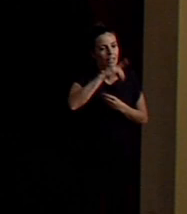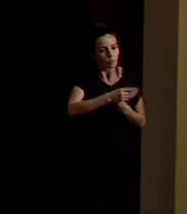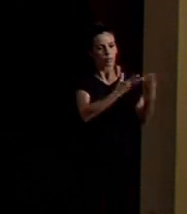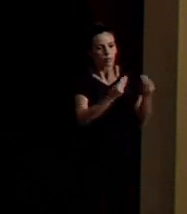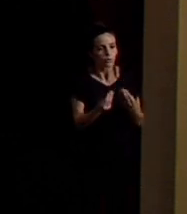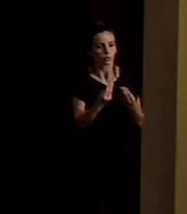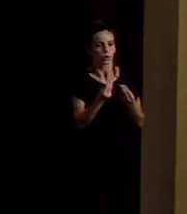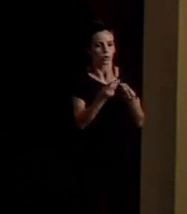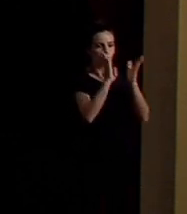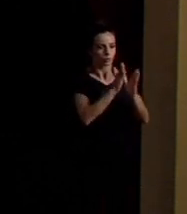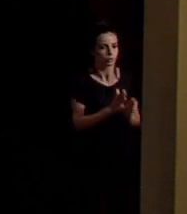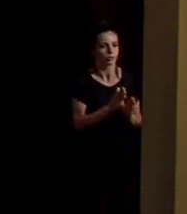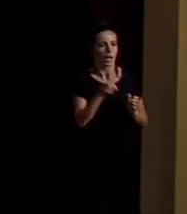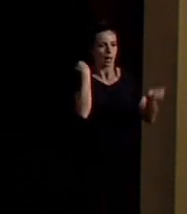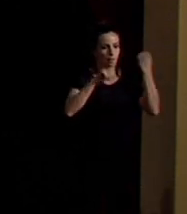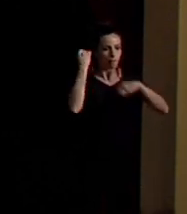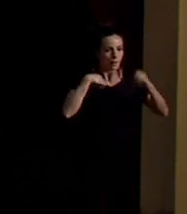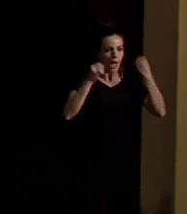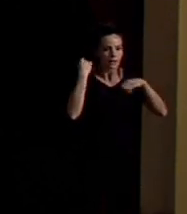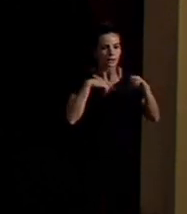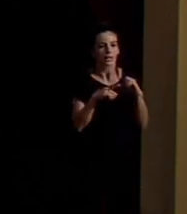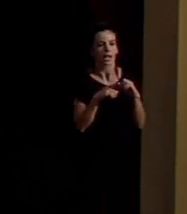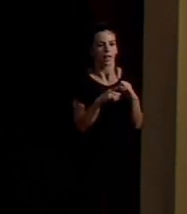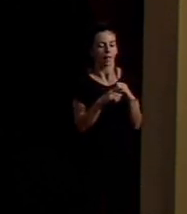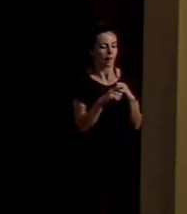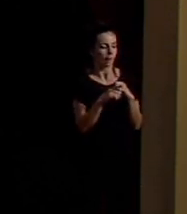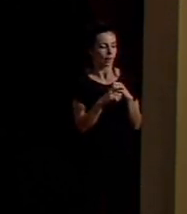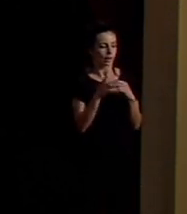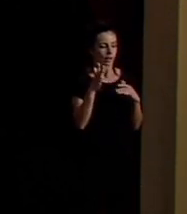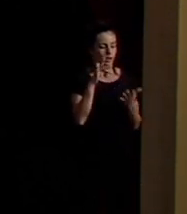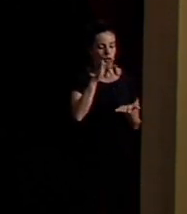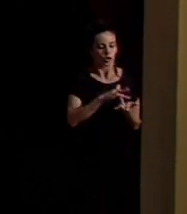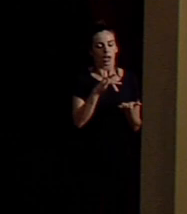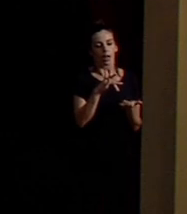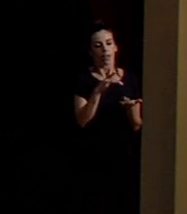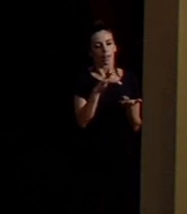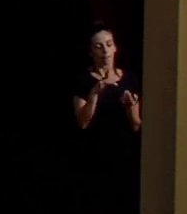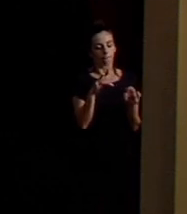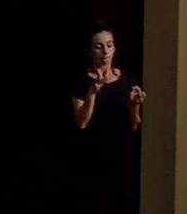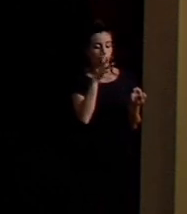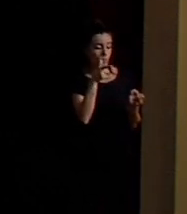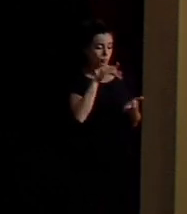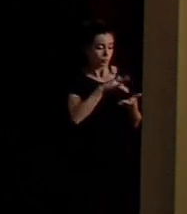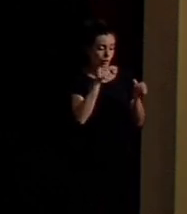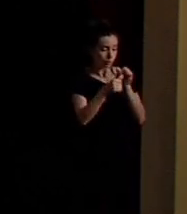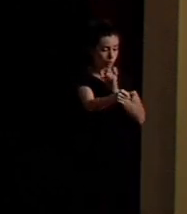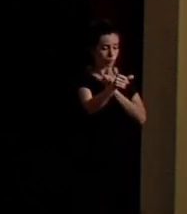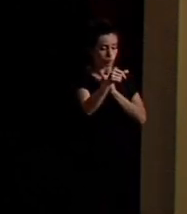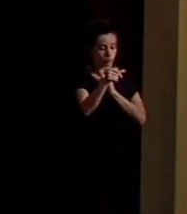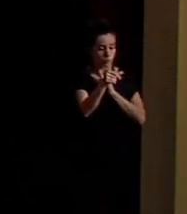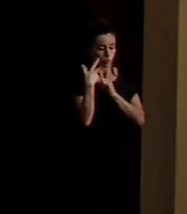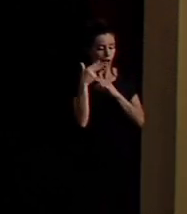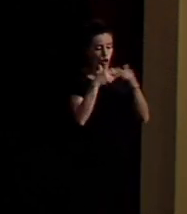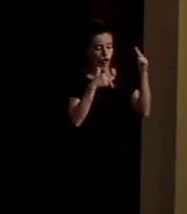de conductas, de comportamientos, de conformación de subjetividades, podríamos decir, que derivan de una